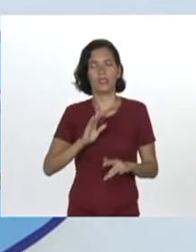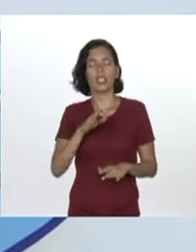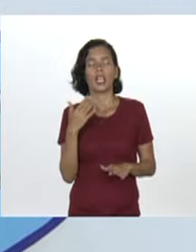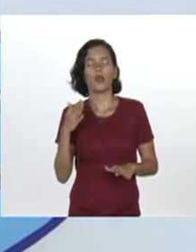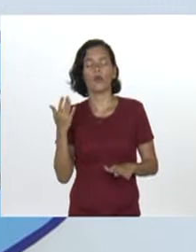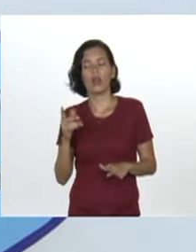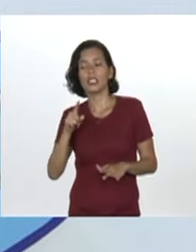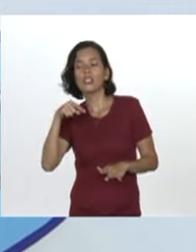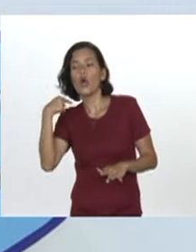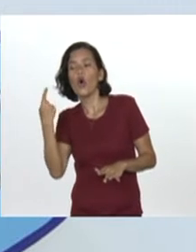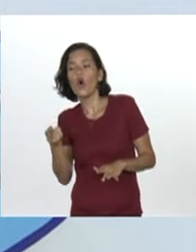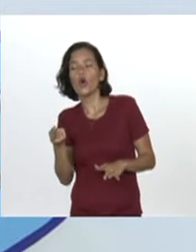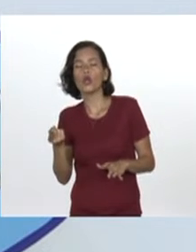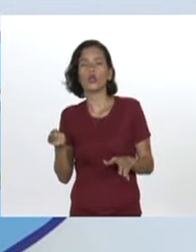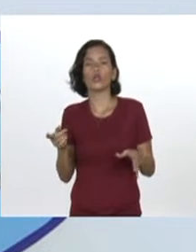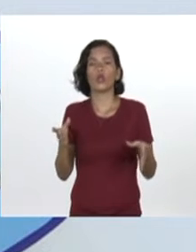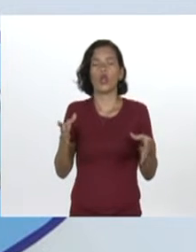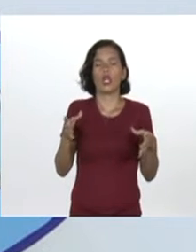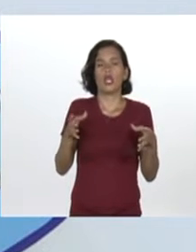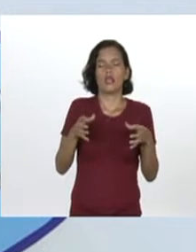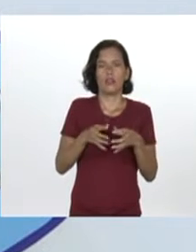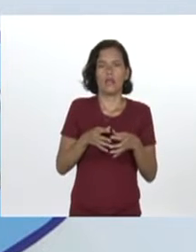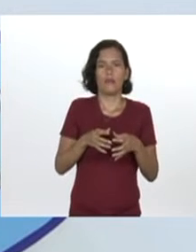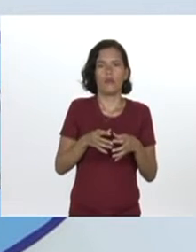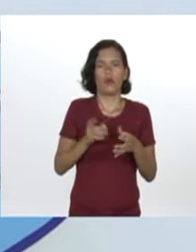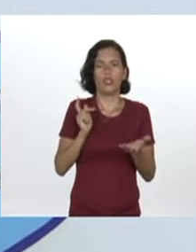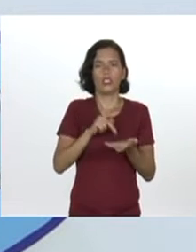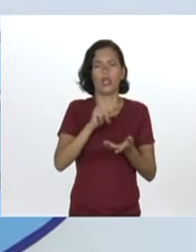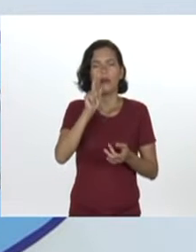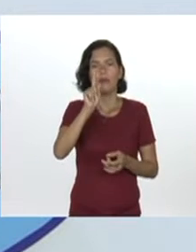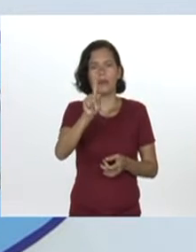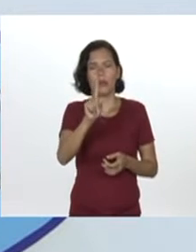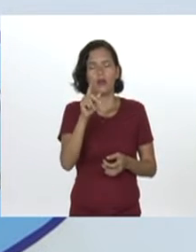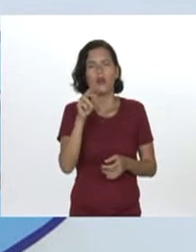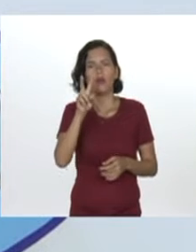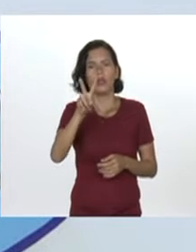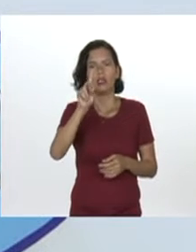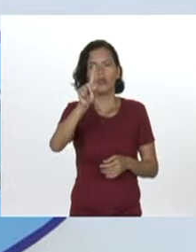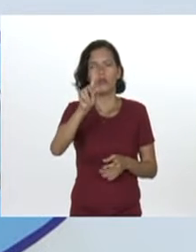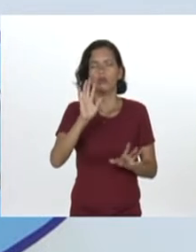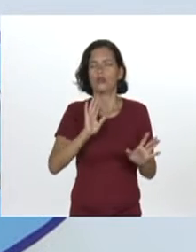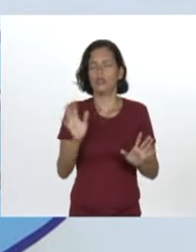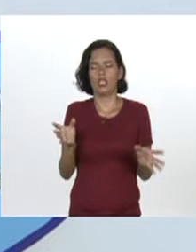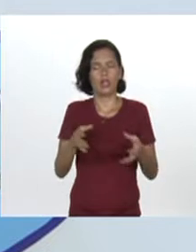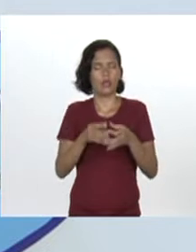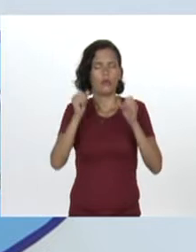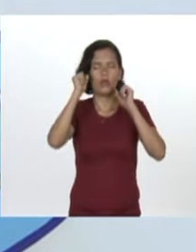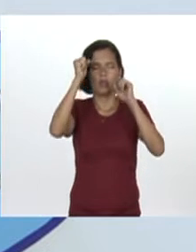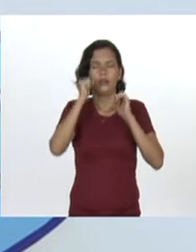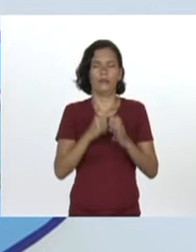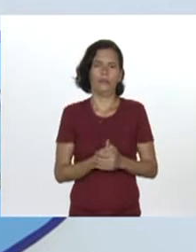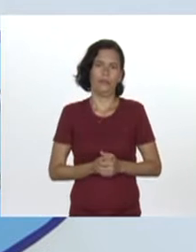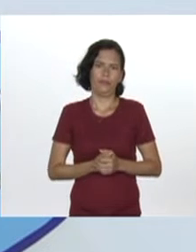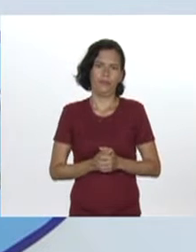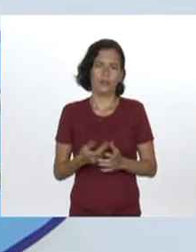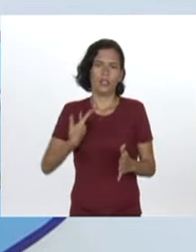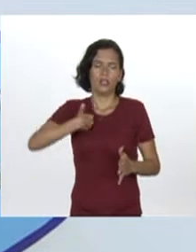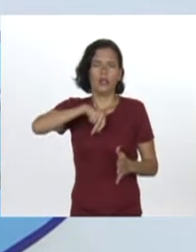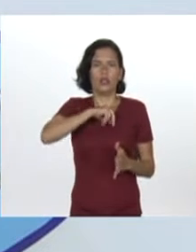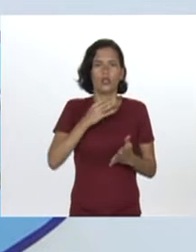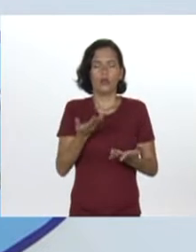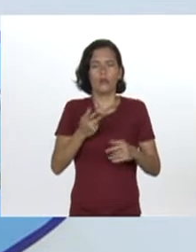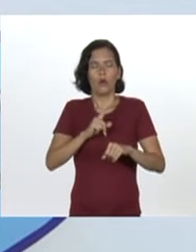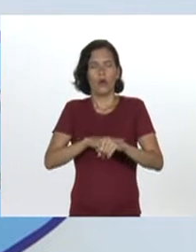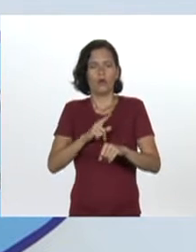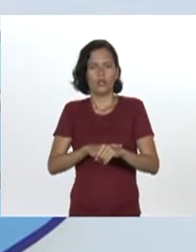el contrario me llega primero a los 21 puntos, ya es el equipo ganador, ¿sí? En caso de que nosotros vayamos